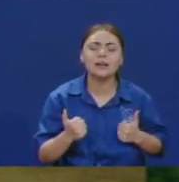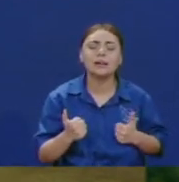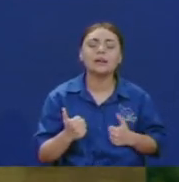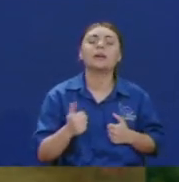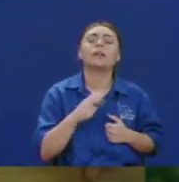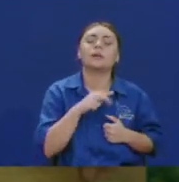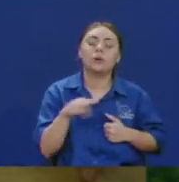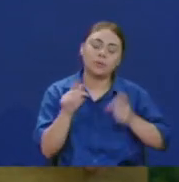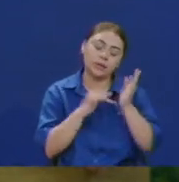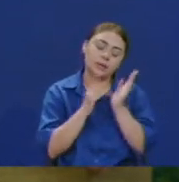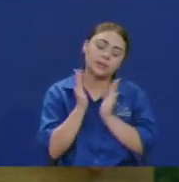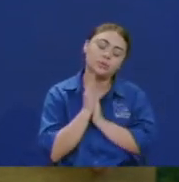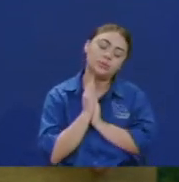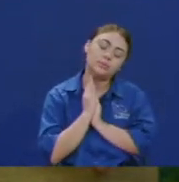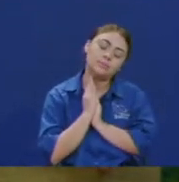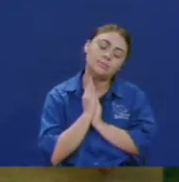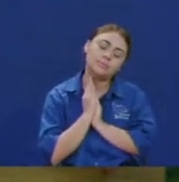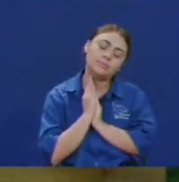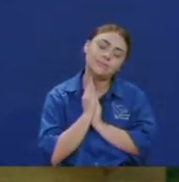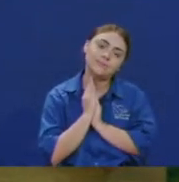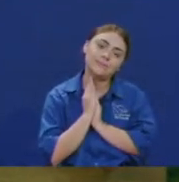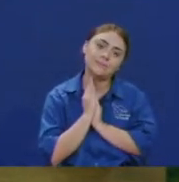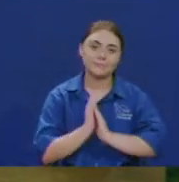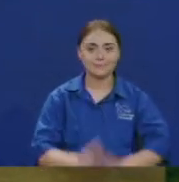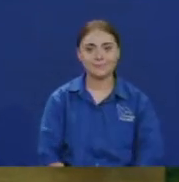Por favor, te lo ruego con todo mi corazón.